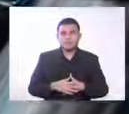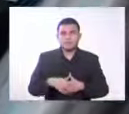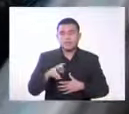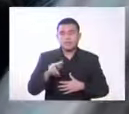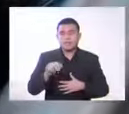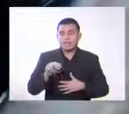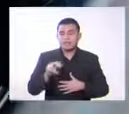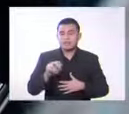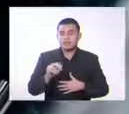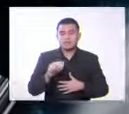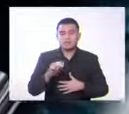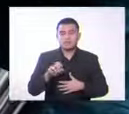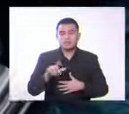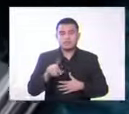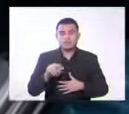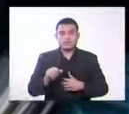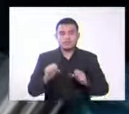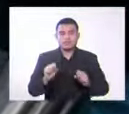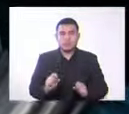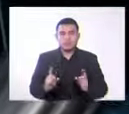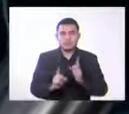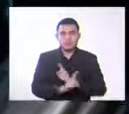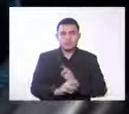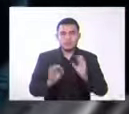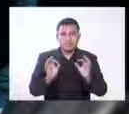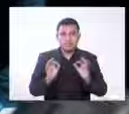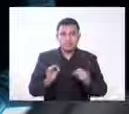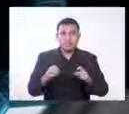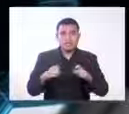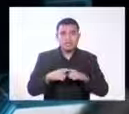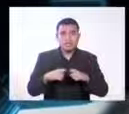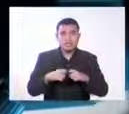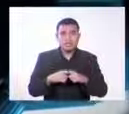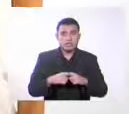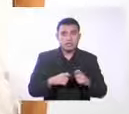nanoceldas, se podrá mejorar el rendimiento de estas baterías.